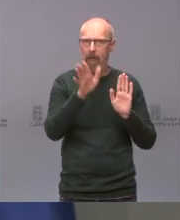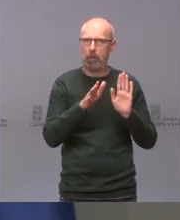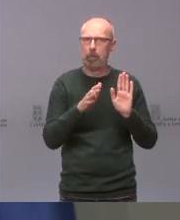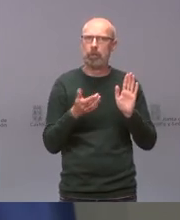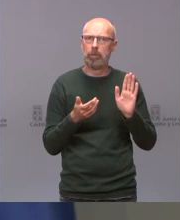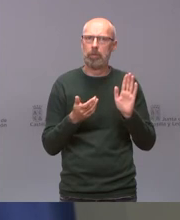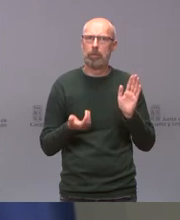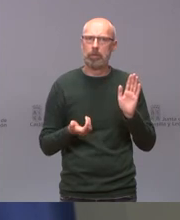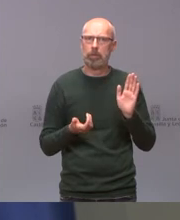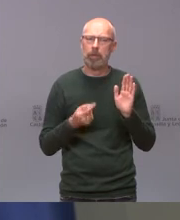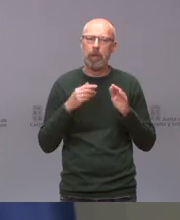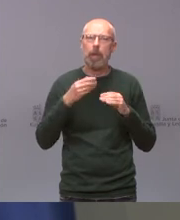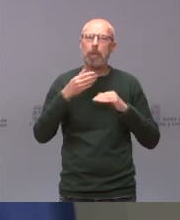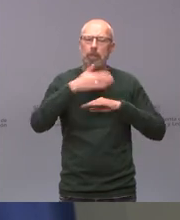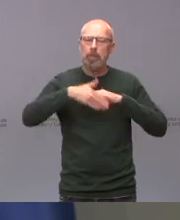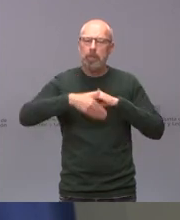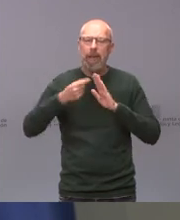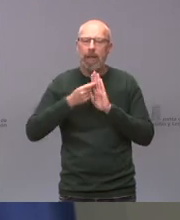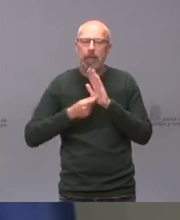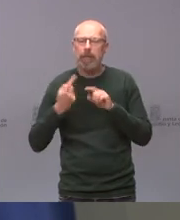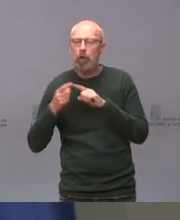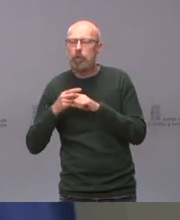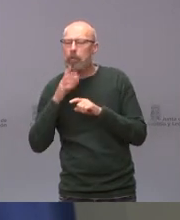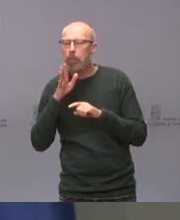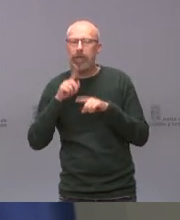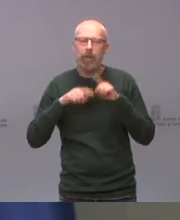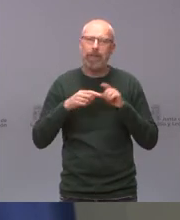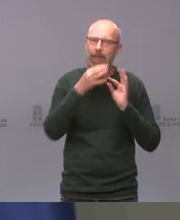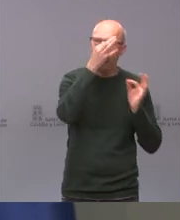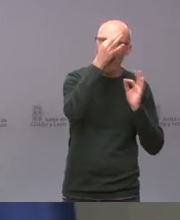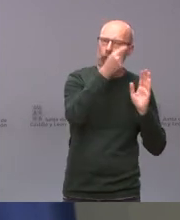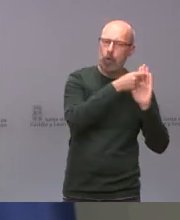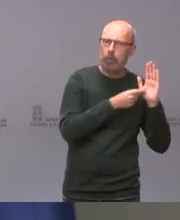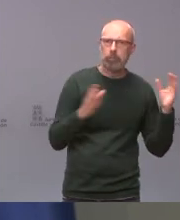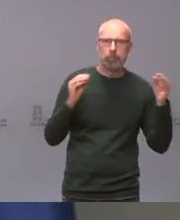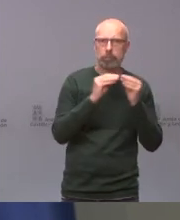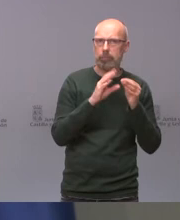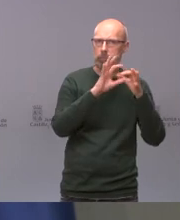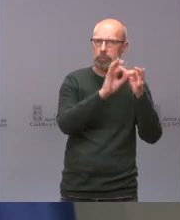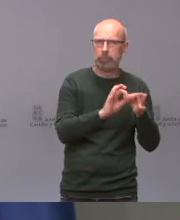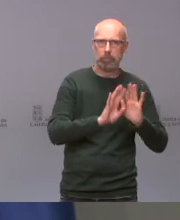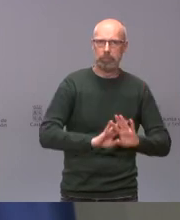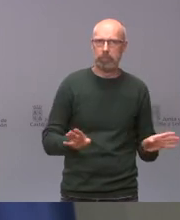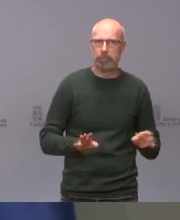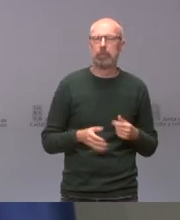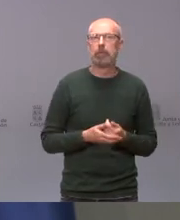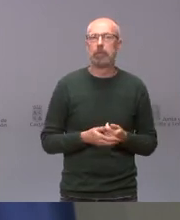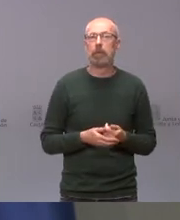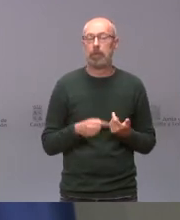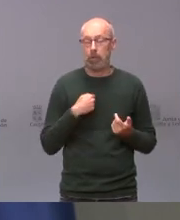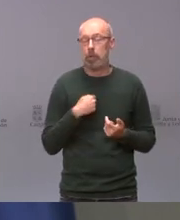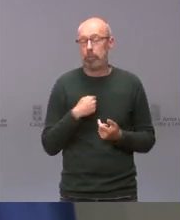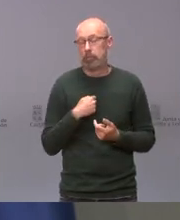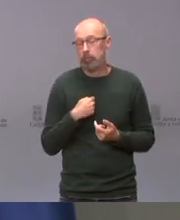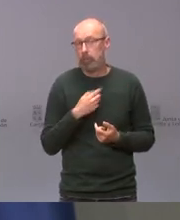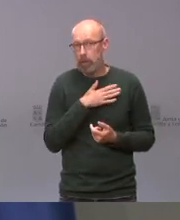puesto qué medidas? Y yo me gustaría, y por eso trabajamos en este sentido, pues que todos, y